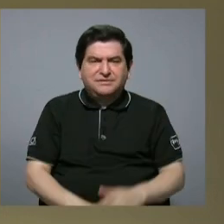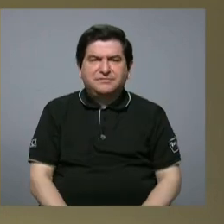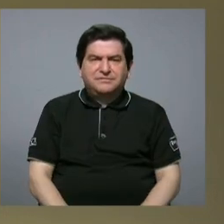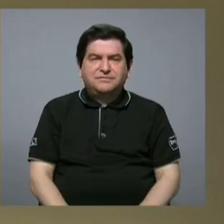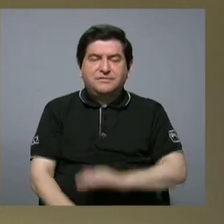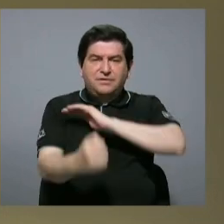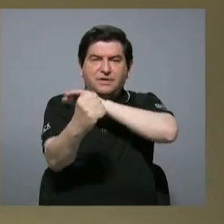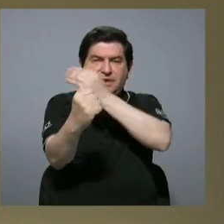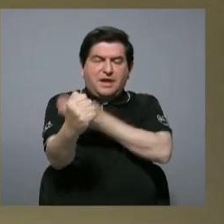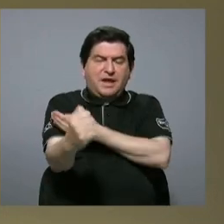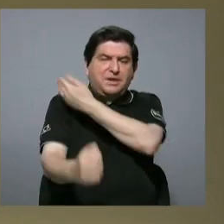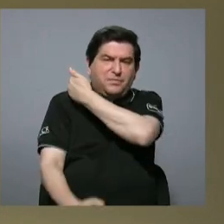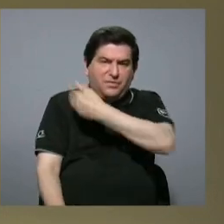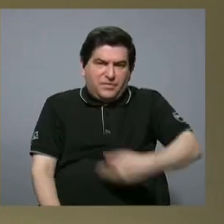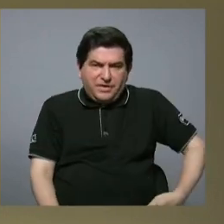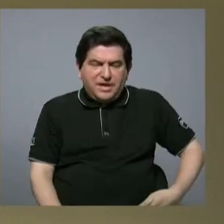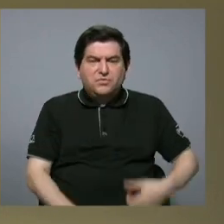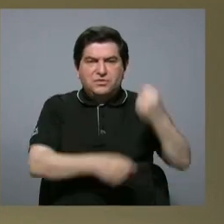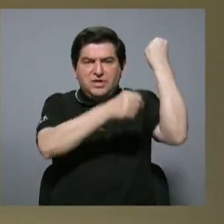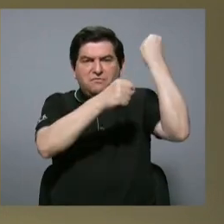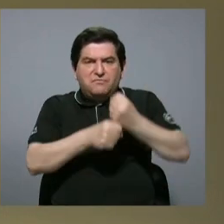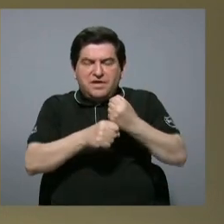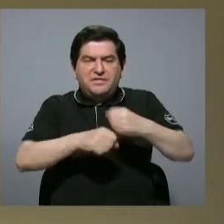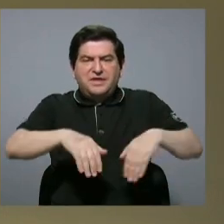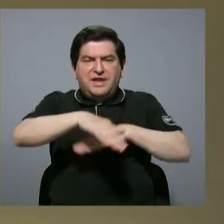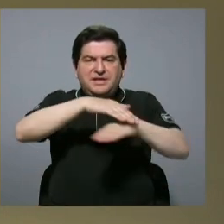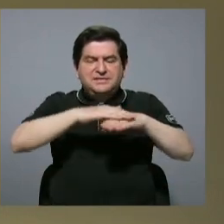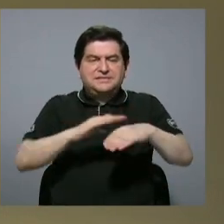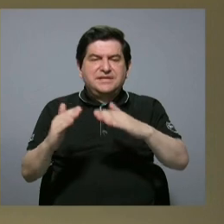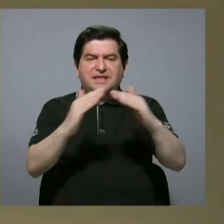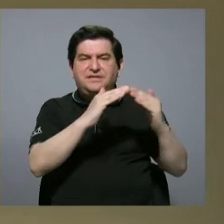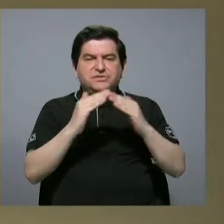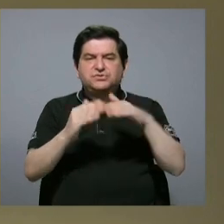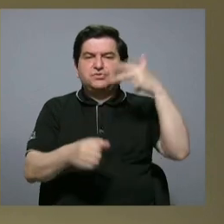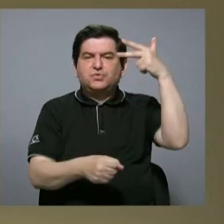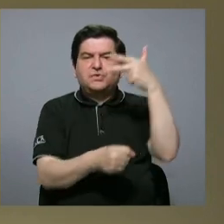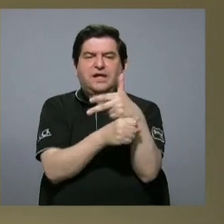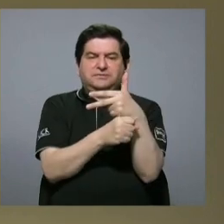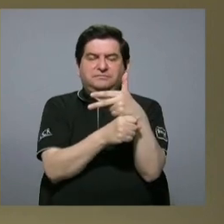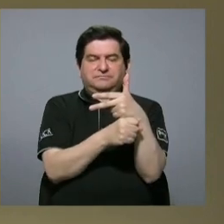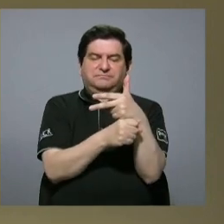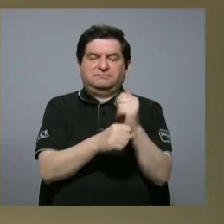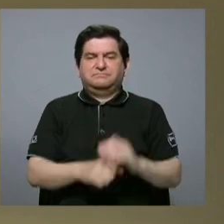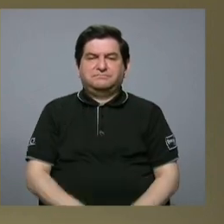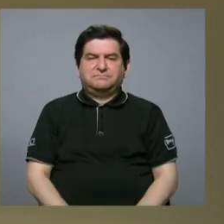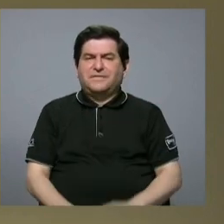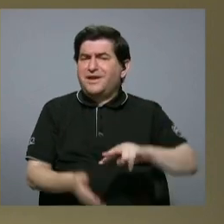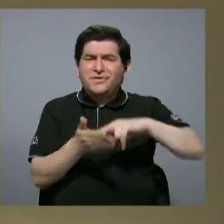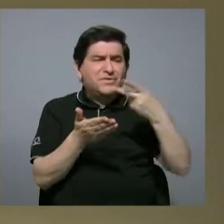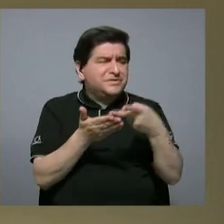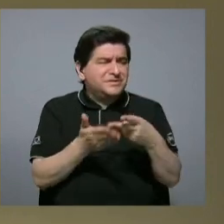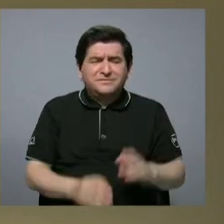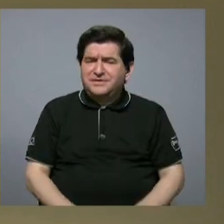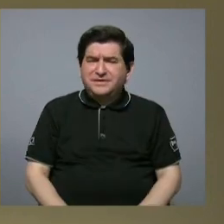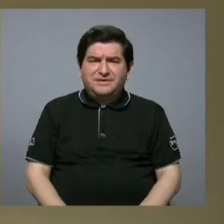Poder Ejecutivo Federal tenía sede en la ciudad de Guatemala. Sí, entonces, no es que